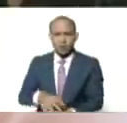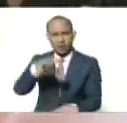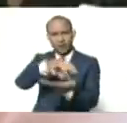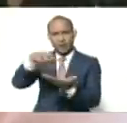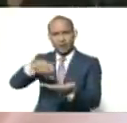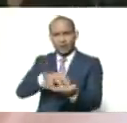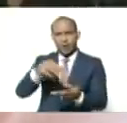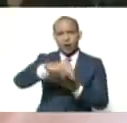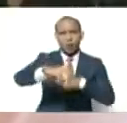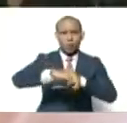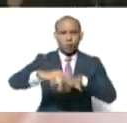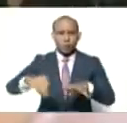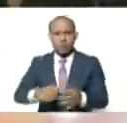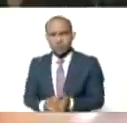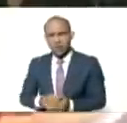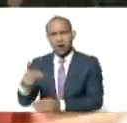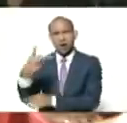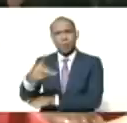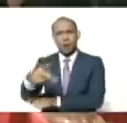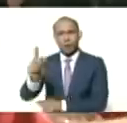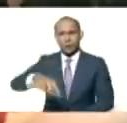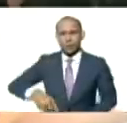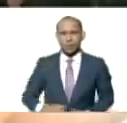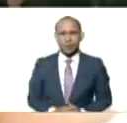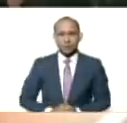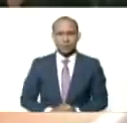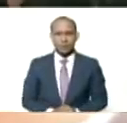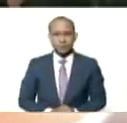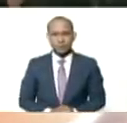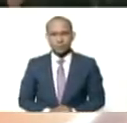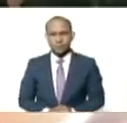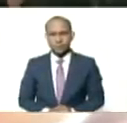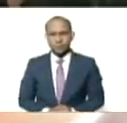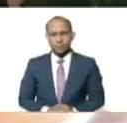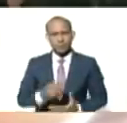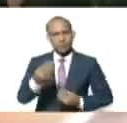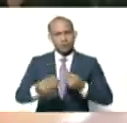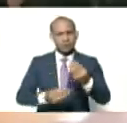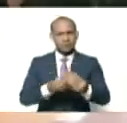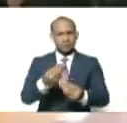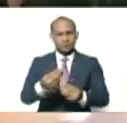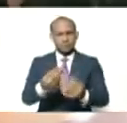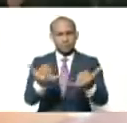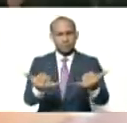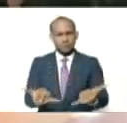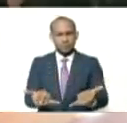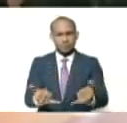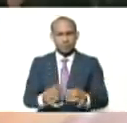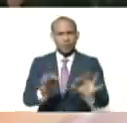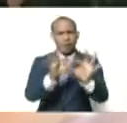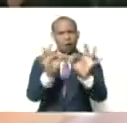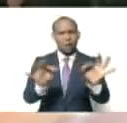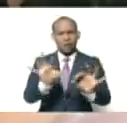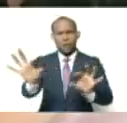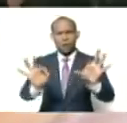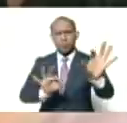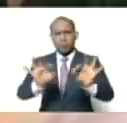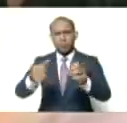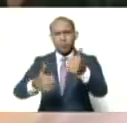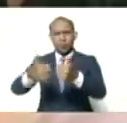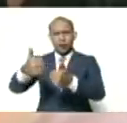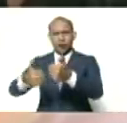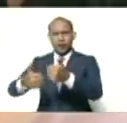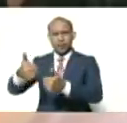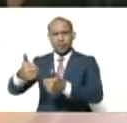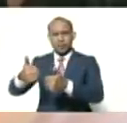estadales, municipales y parroquiales. En cuanto al método para la selección de